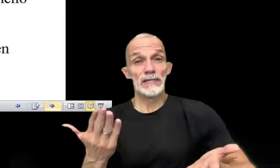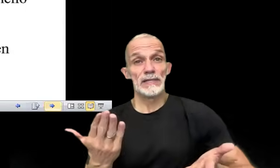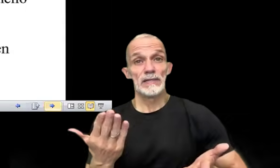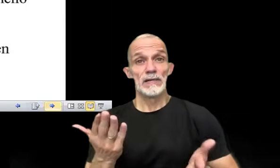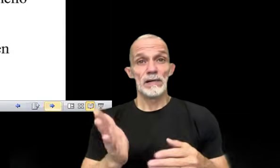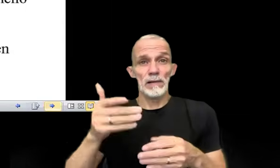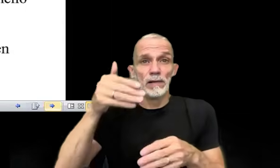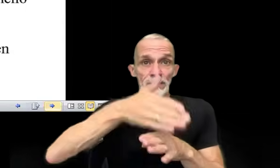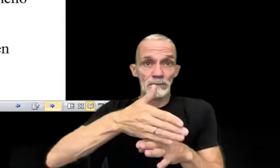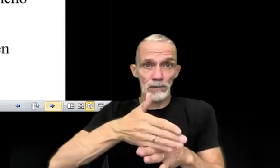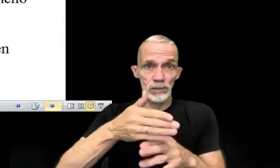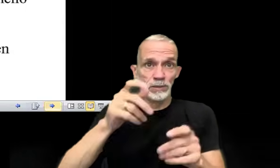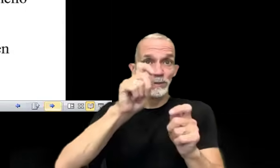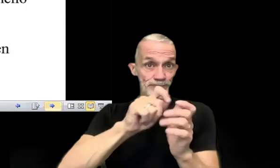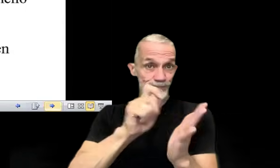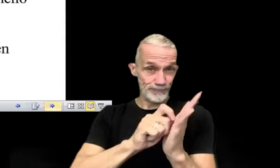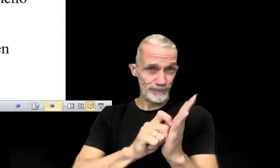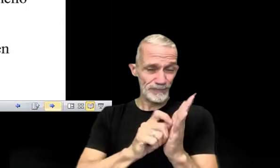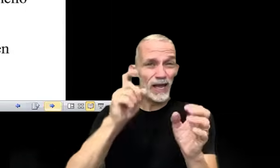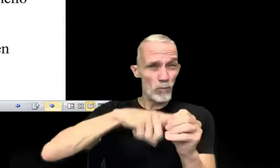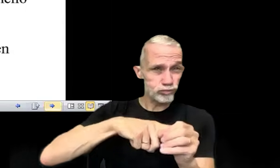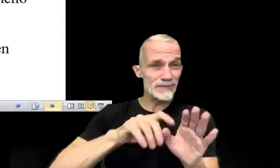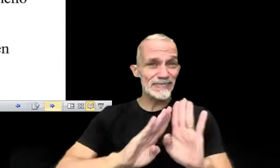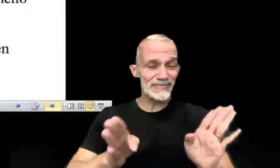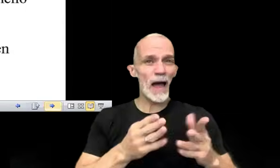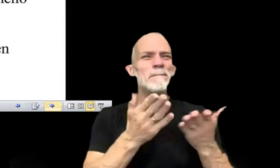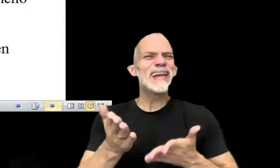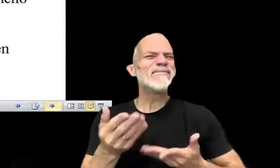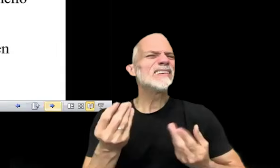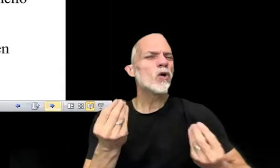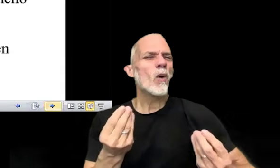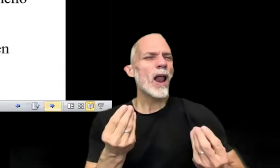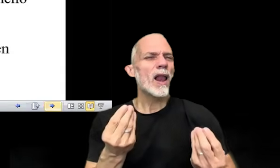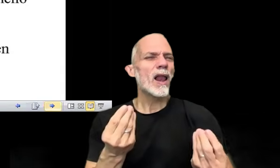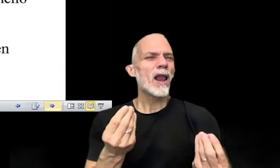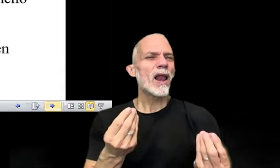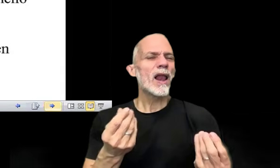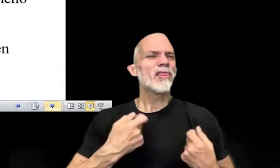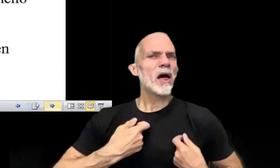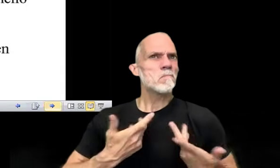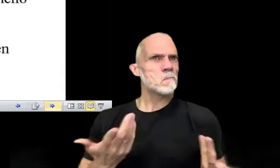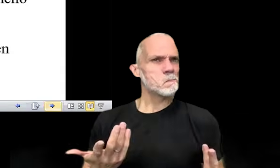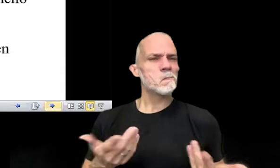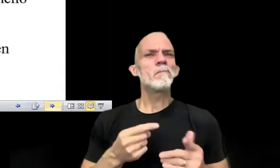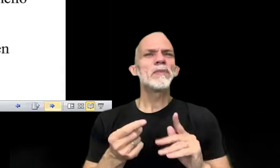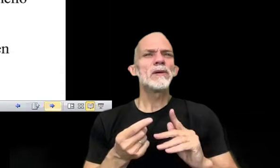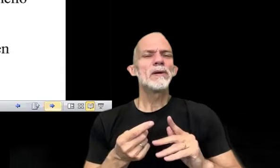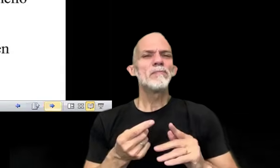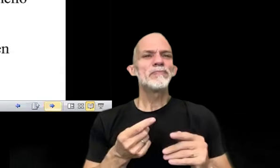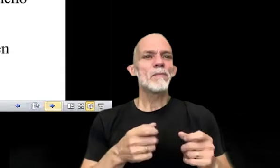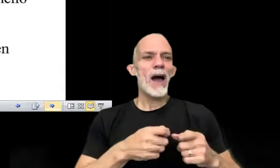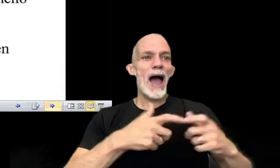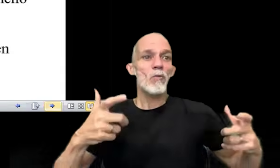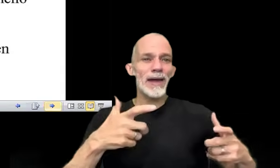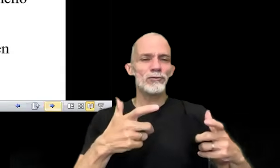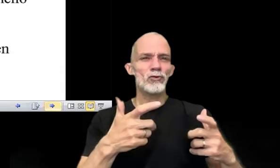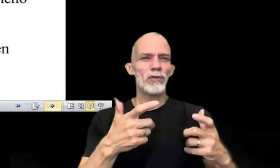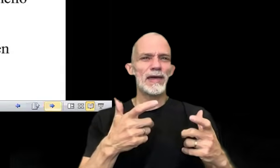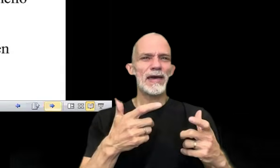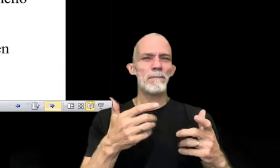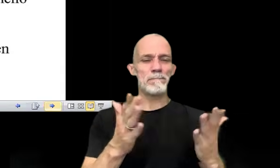El hecho de haber ingresado a este régimen, el beneficio era que los incrementos